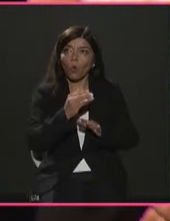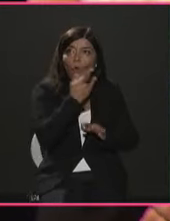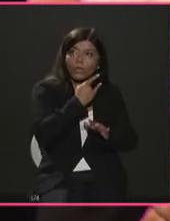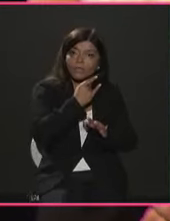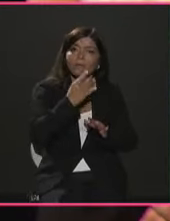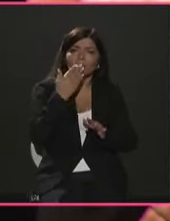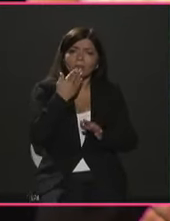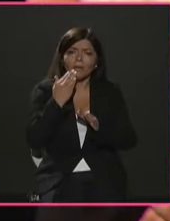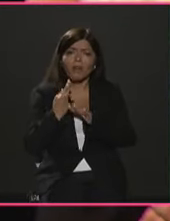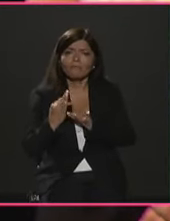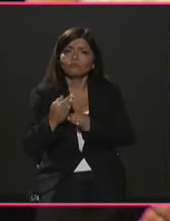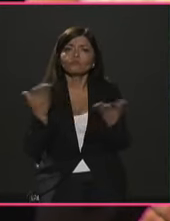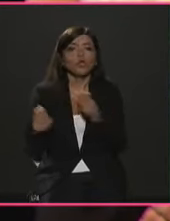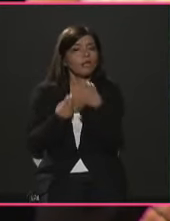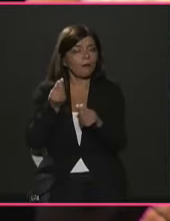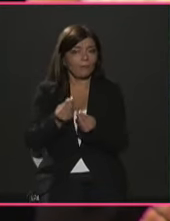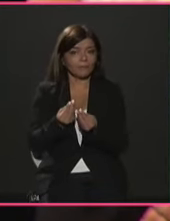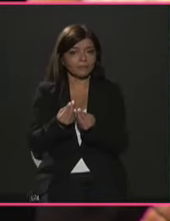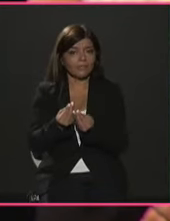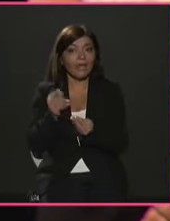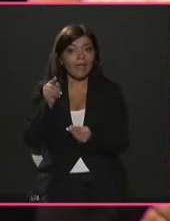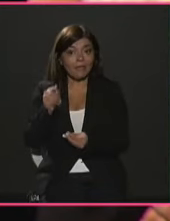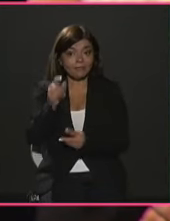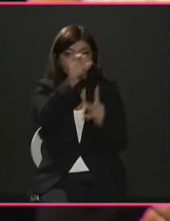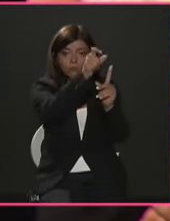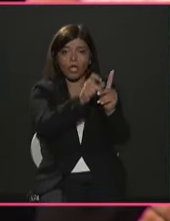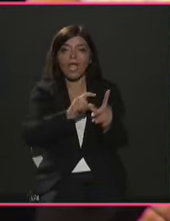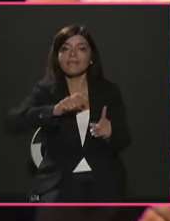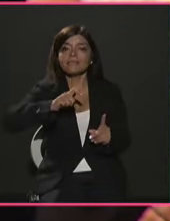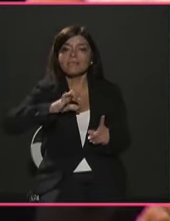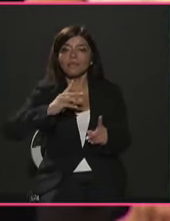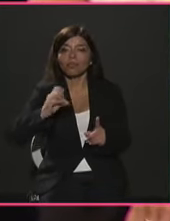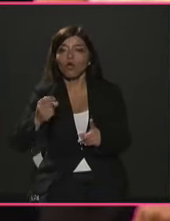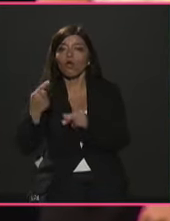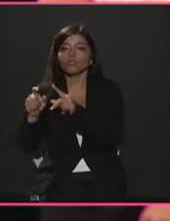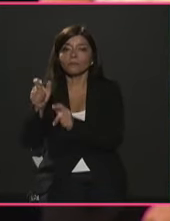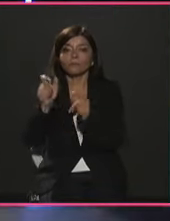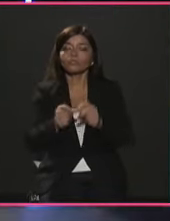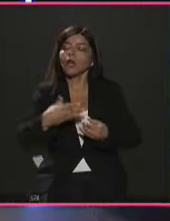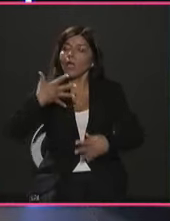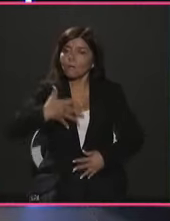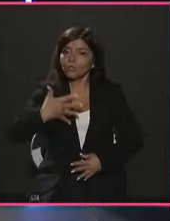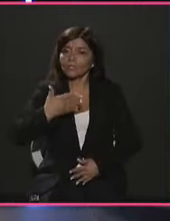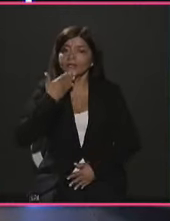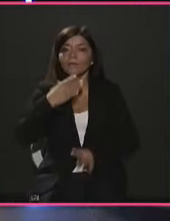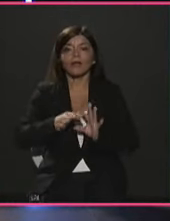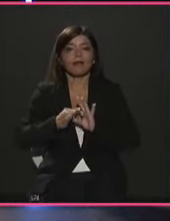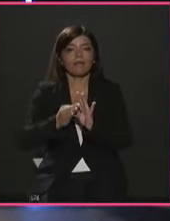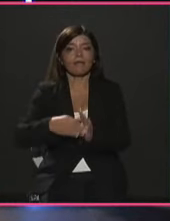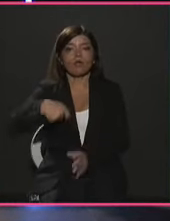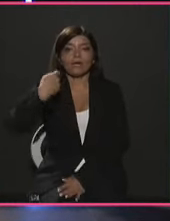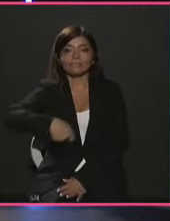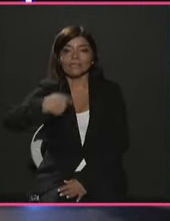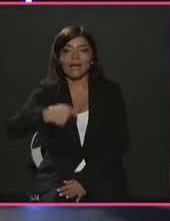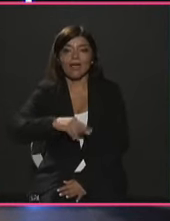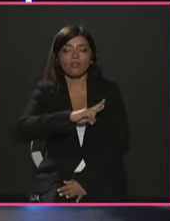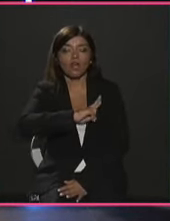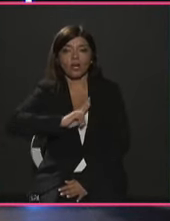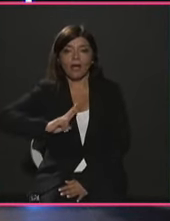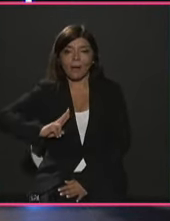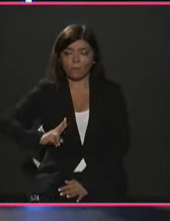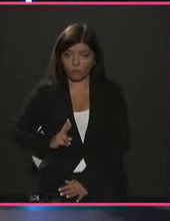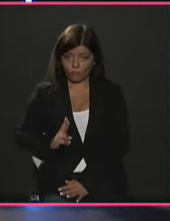y creo que en eso guido y otros han cumplido un rol importante agradezco también al senado de la República en